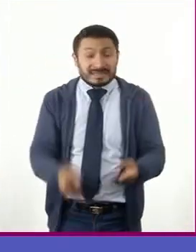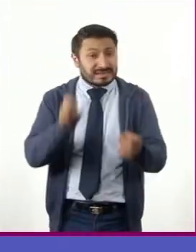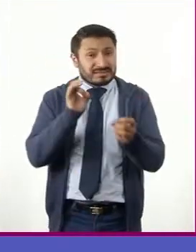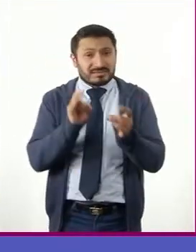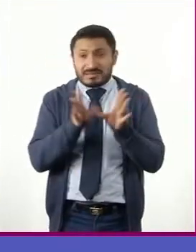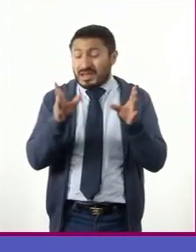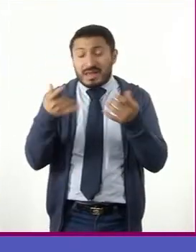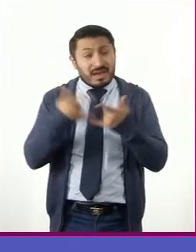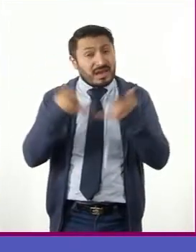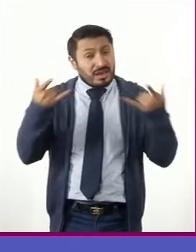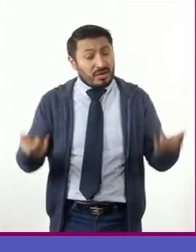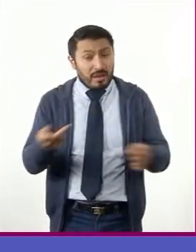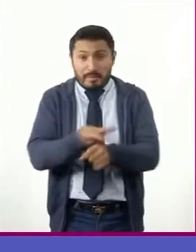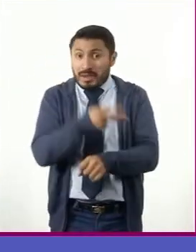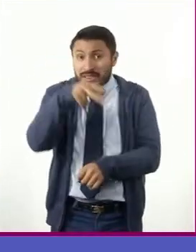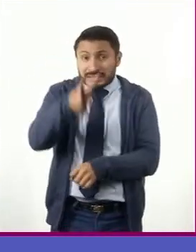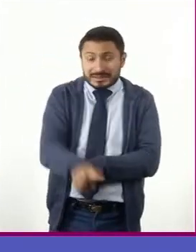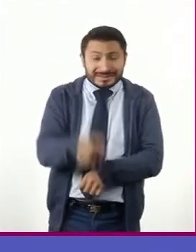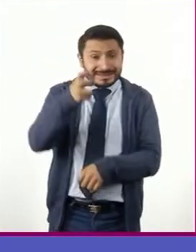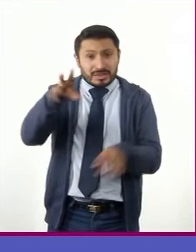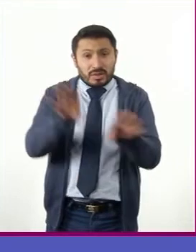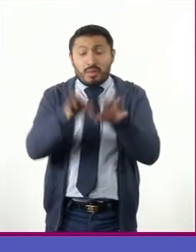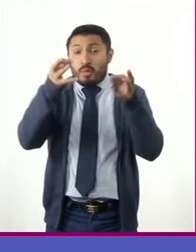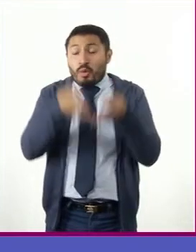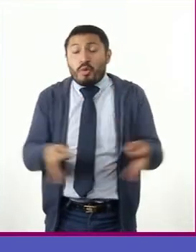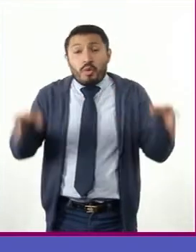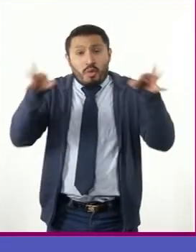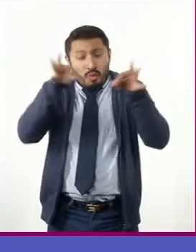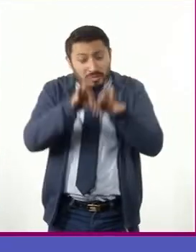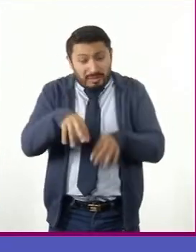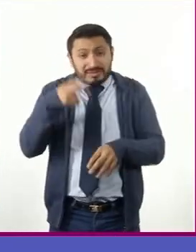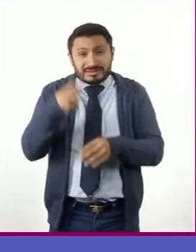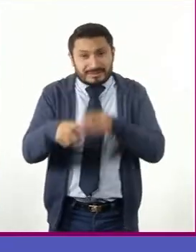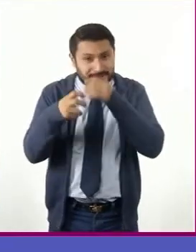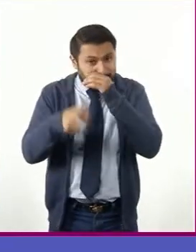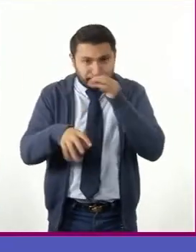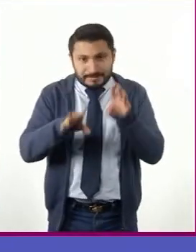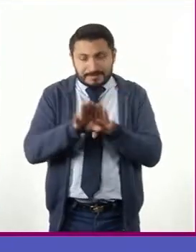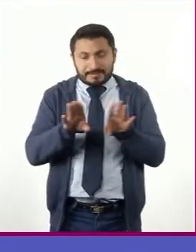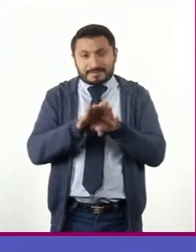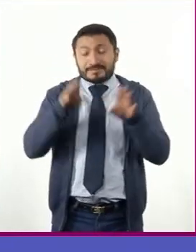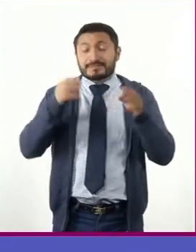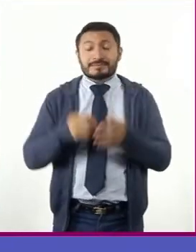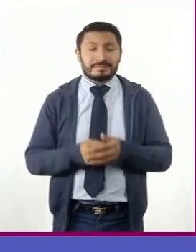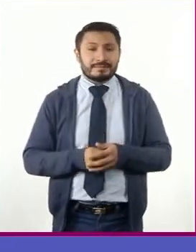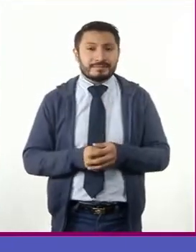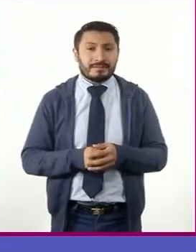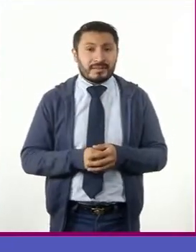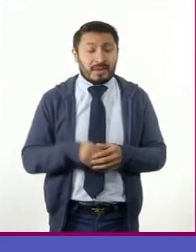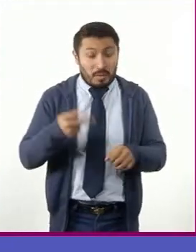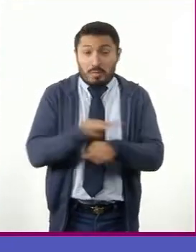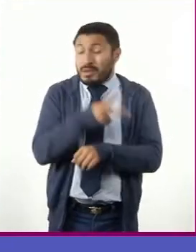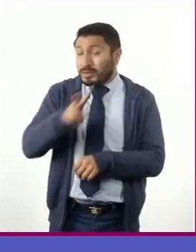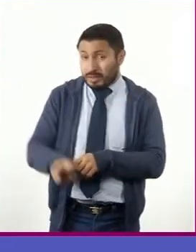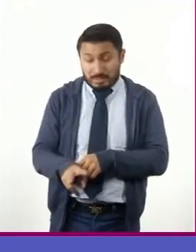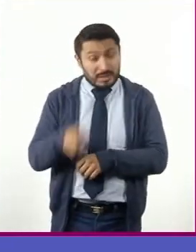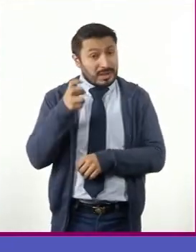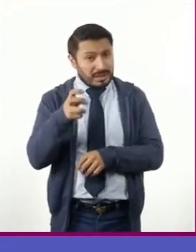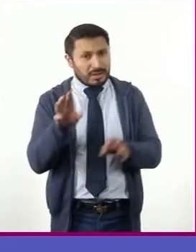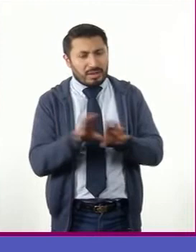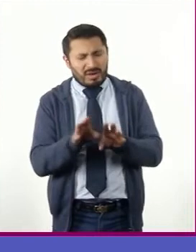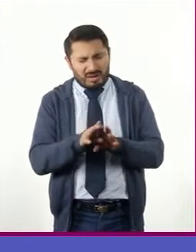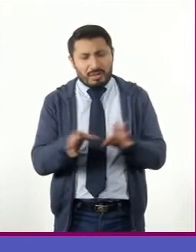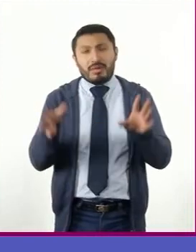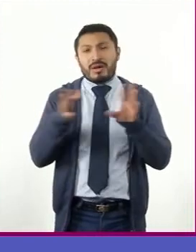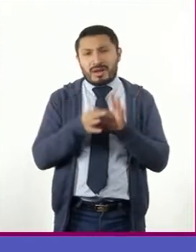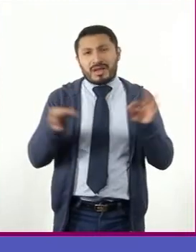suceso histórico que se consideraba trascendente, que se consideraba que estaba siendo importante, ¿no? Y que además de alguna manera